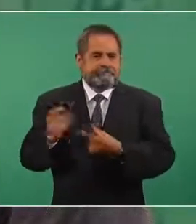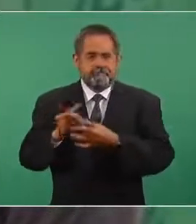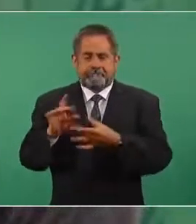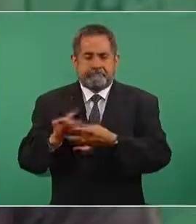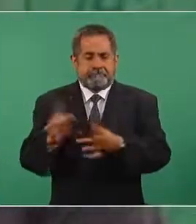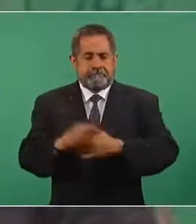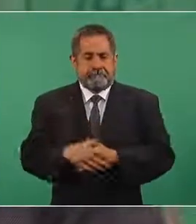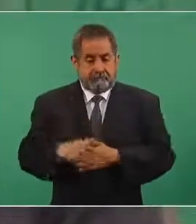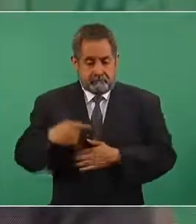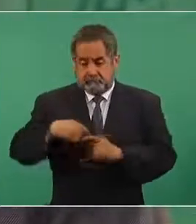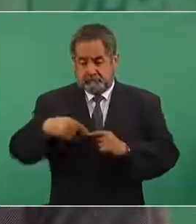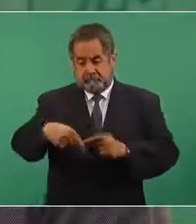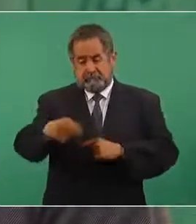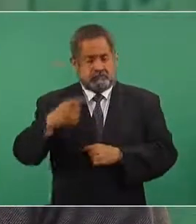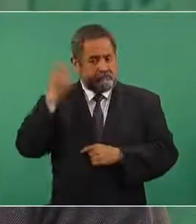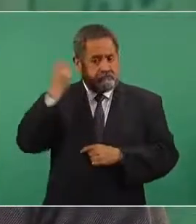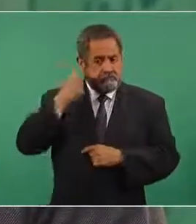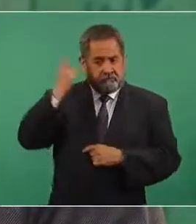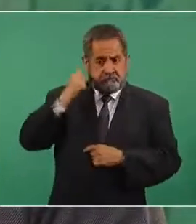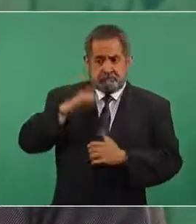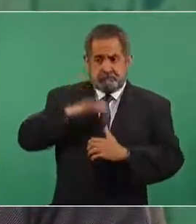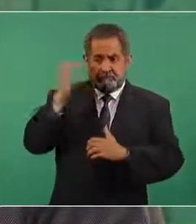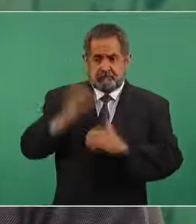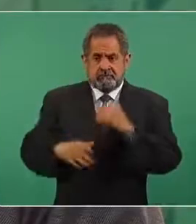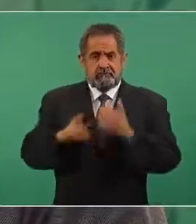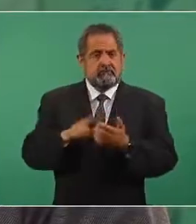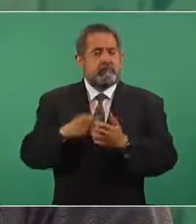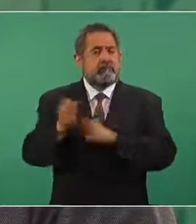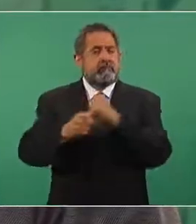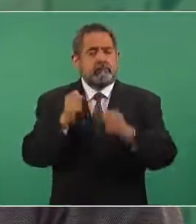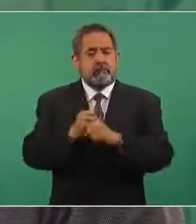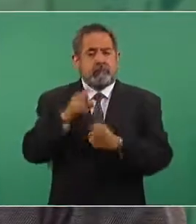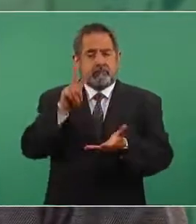Yo me jubilo en el 24,